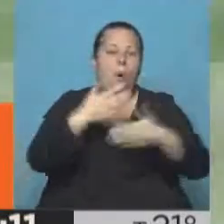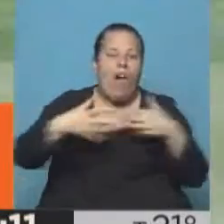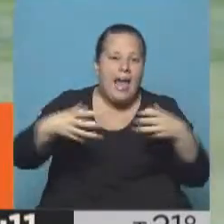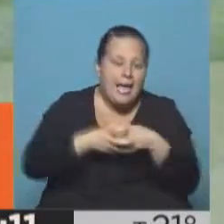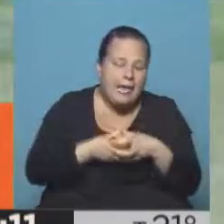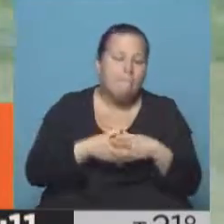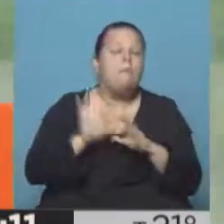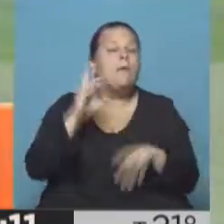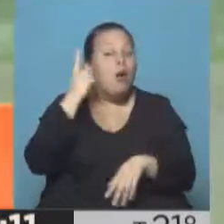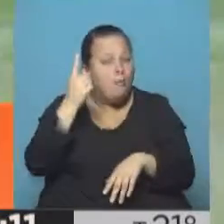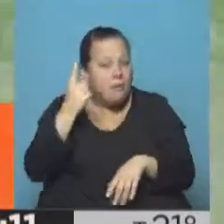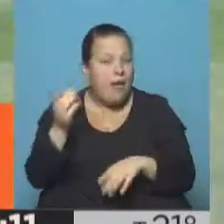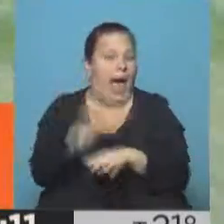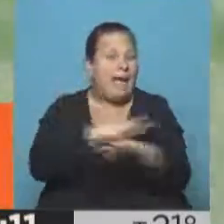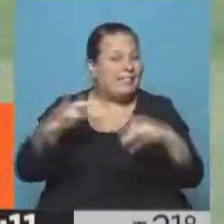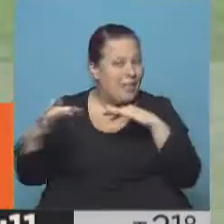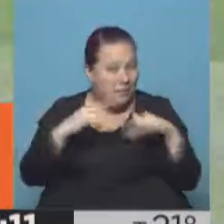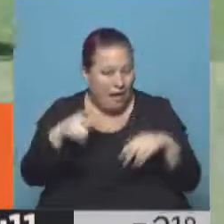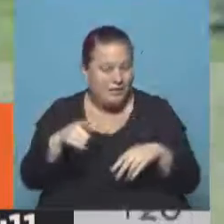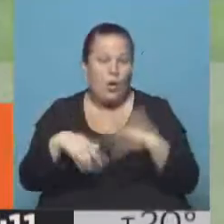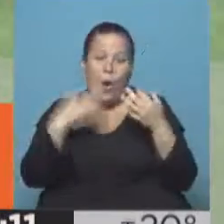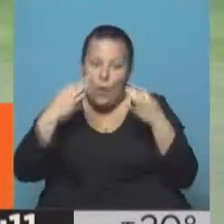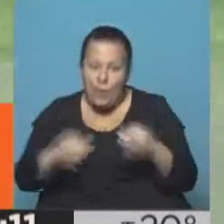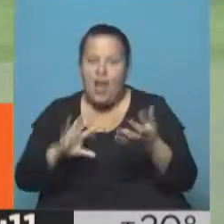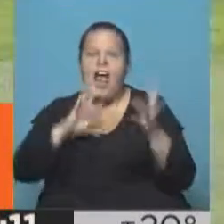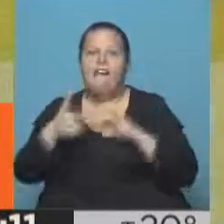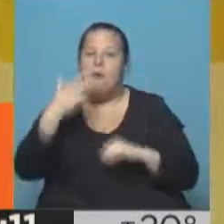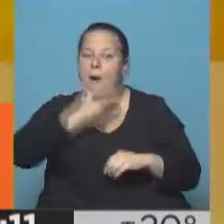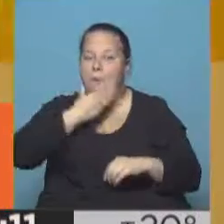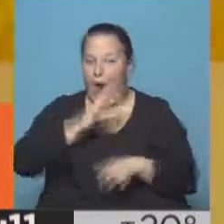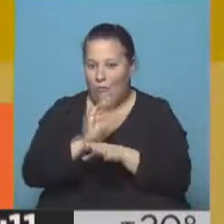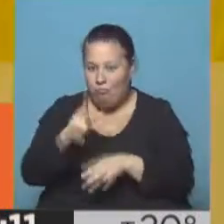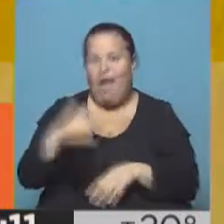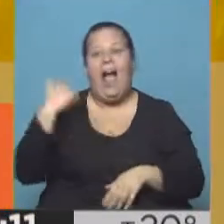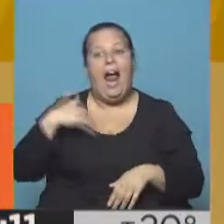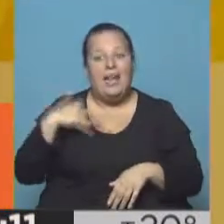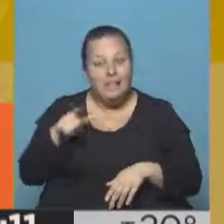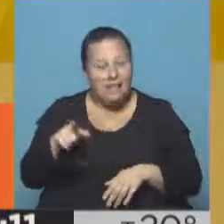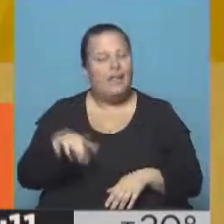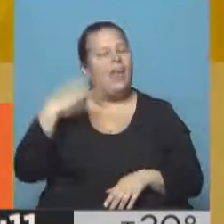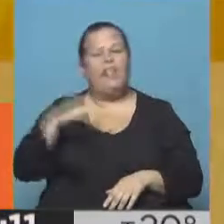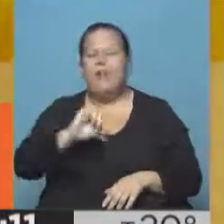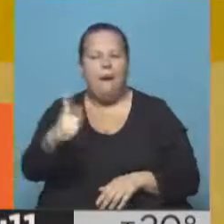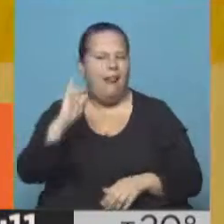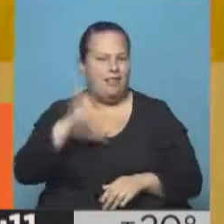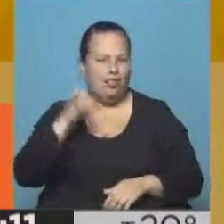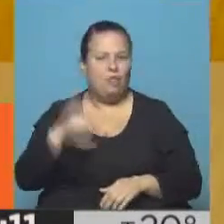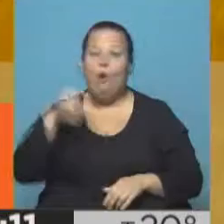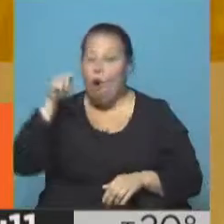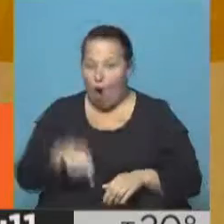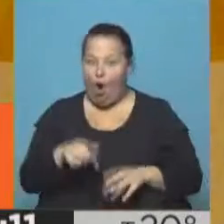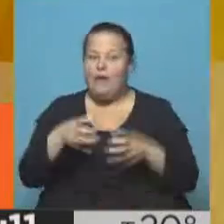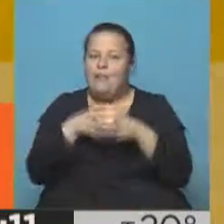su equipo pero antes de jugar bien o de jugar con el método causa como se dice la argentina juan tiene que ganar porque hoy está